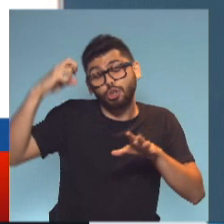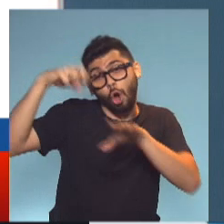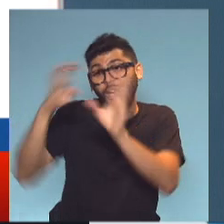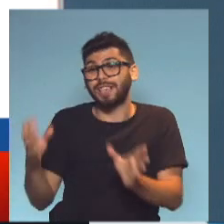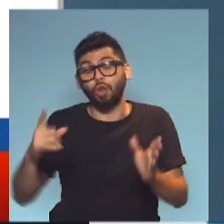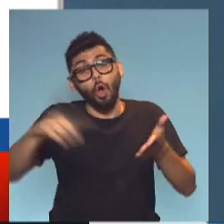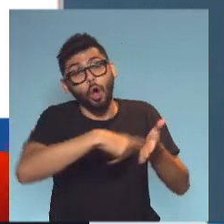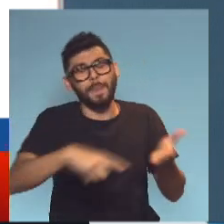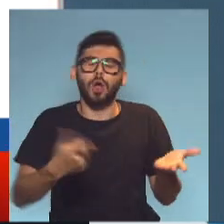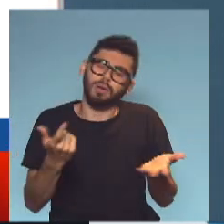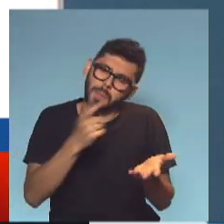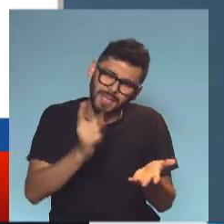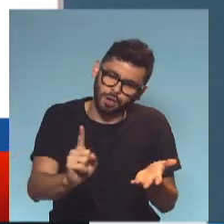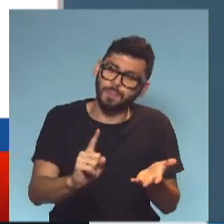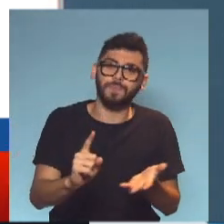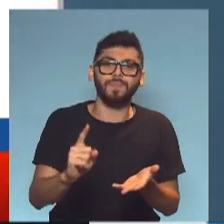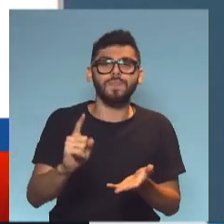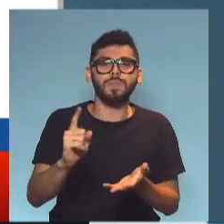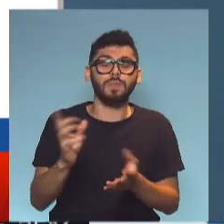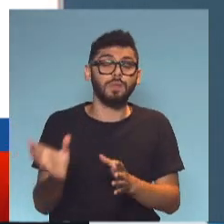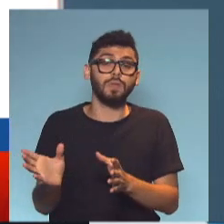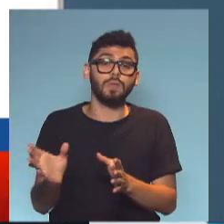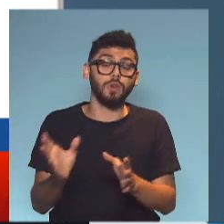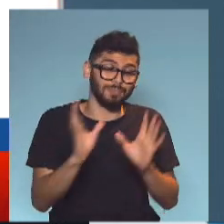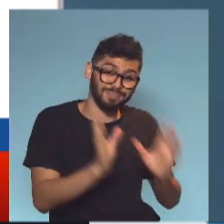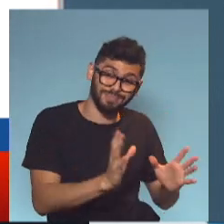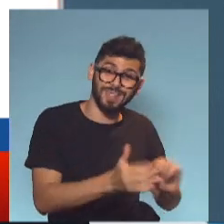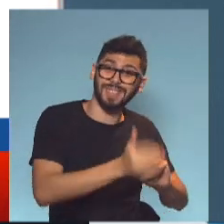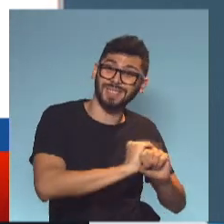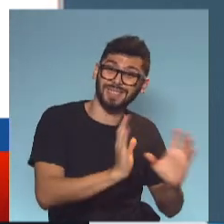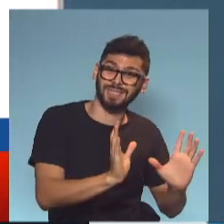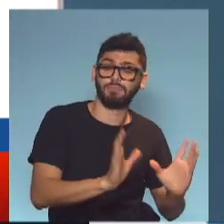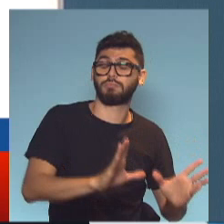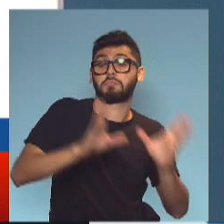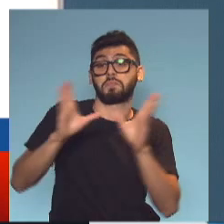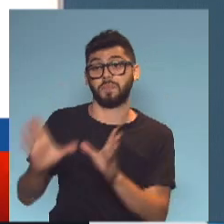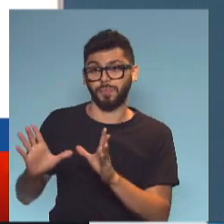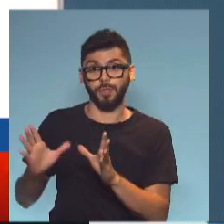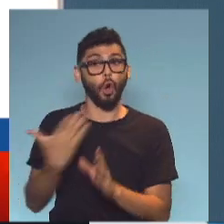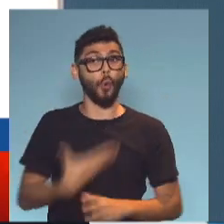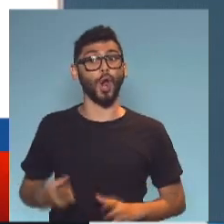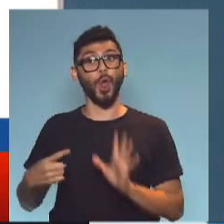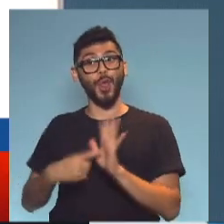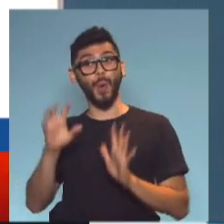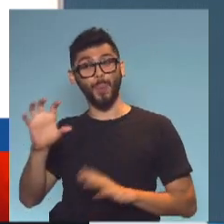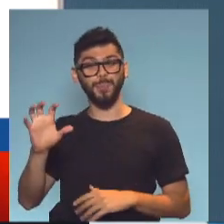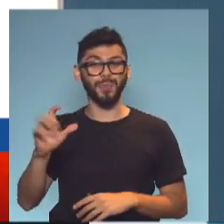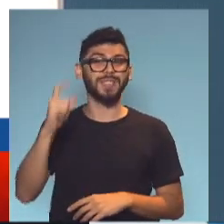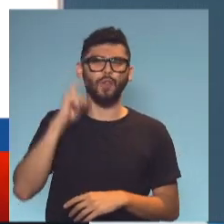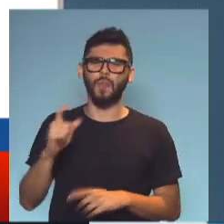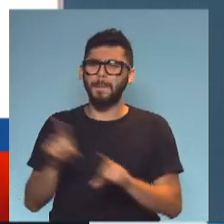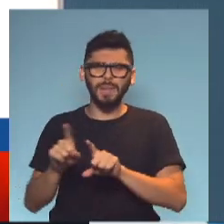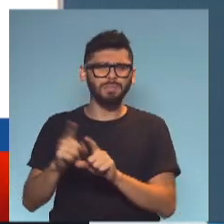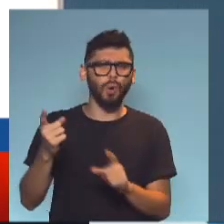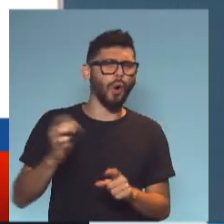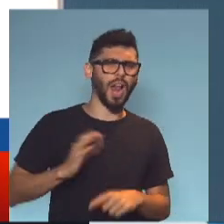que vaya a pasar. Y del otro lado tenemos al gobernador bonaerense Axel Kicillof, que casi como en la dualidad que conocimos del año